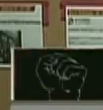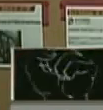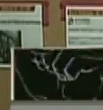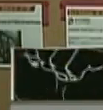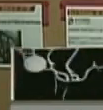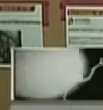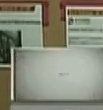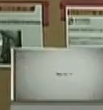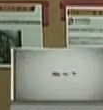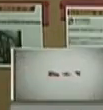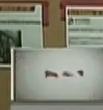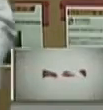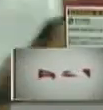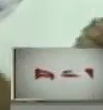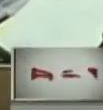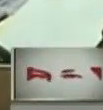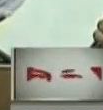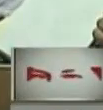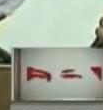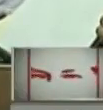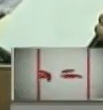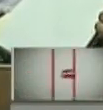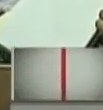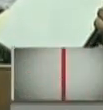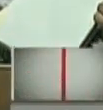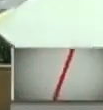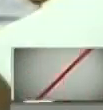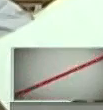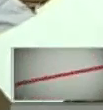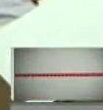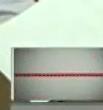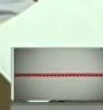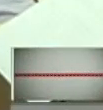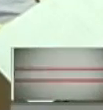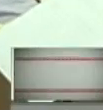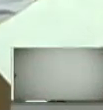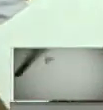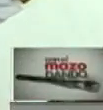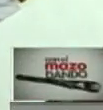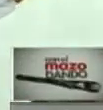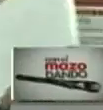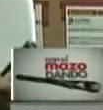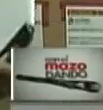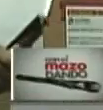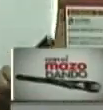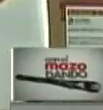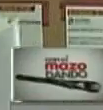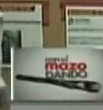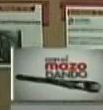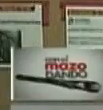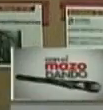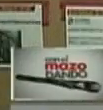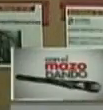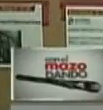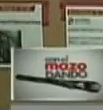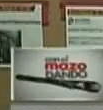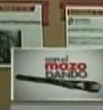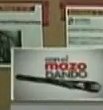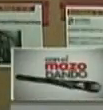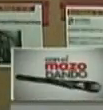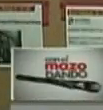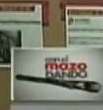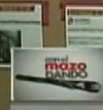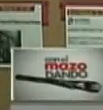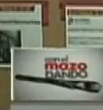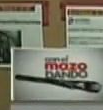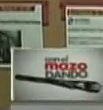primarias de nuestro partido abiertas totalmente y que gane el mejor o que gane la mejor y